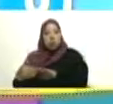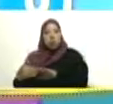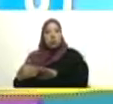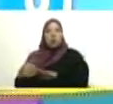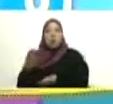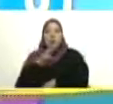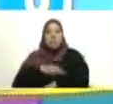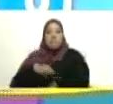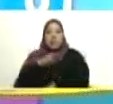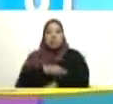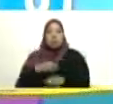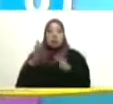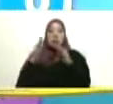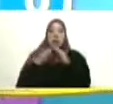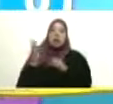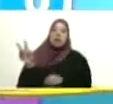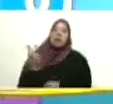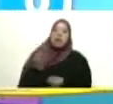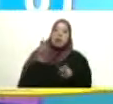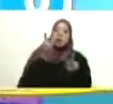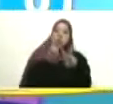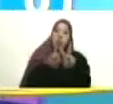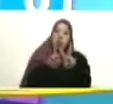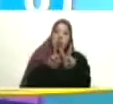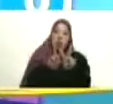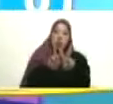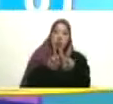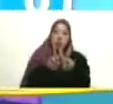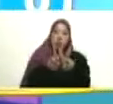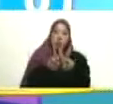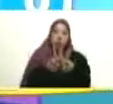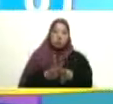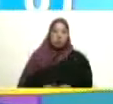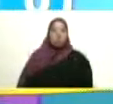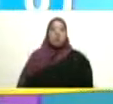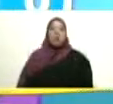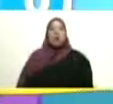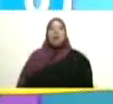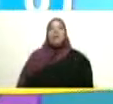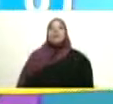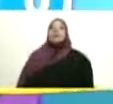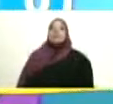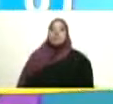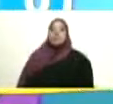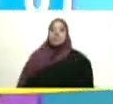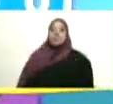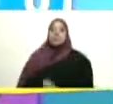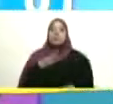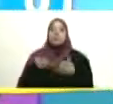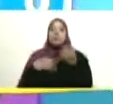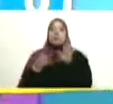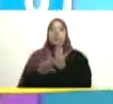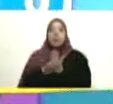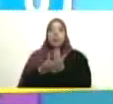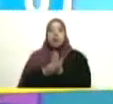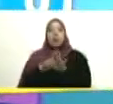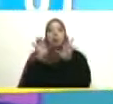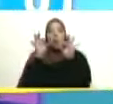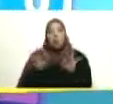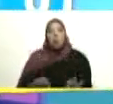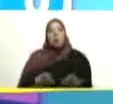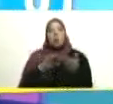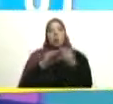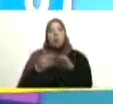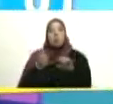Gran Misión Vivienda Venezuela. Además, da la posibilidad legal, formal, de que los